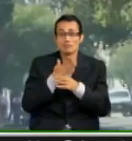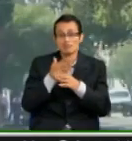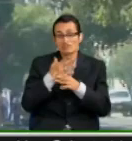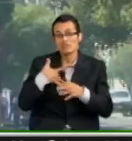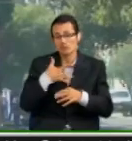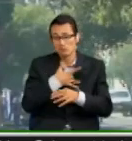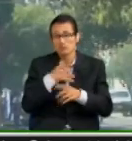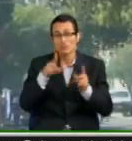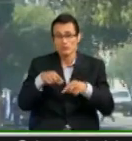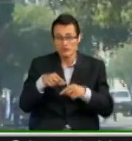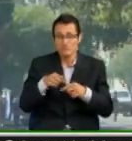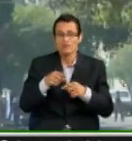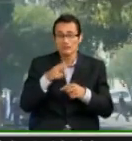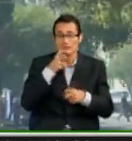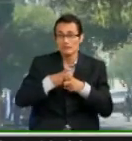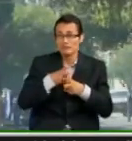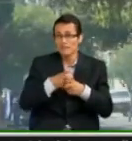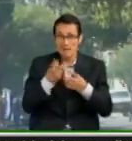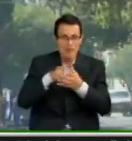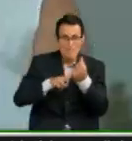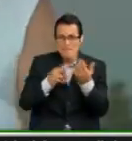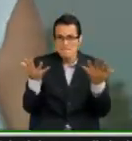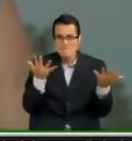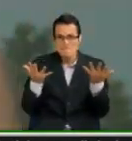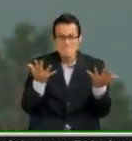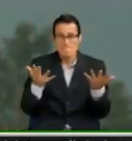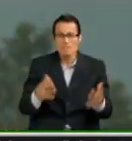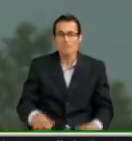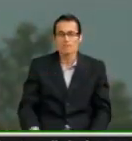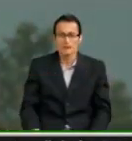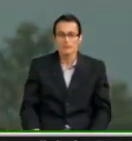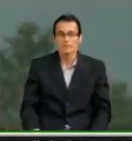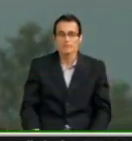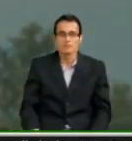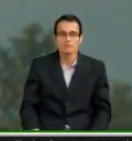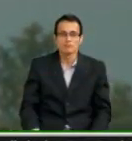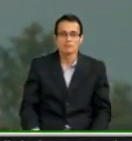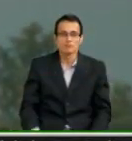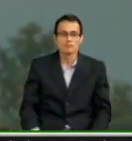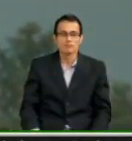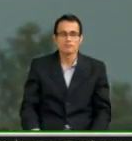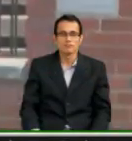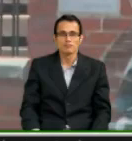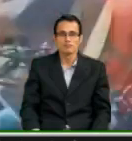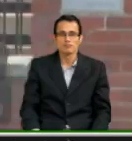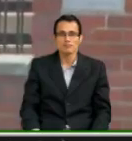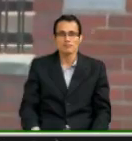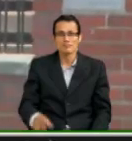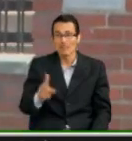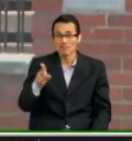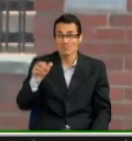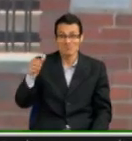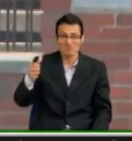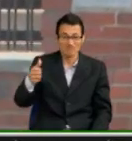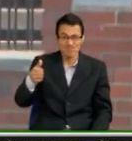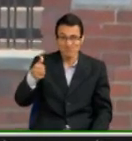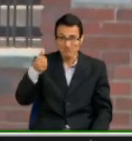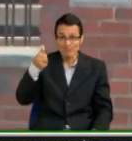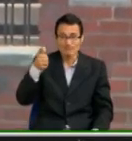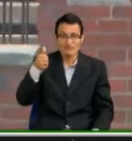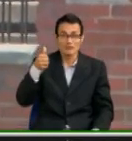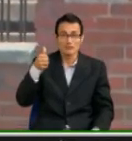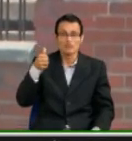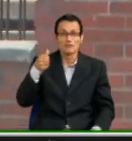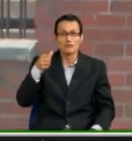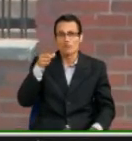Entonces estoy acá, problemas también de salud. Pasada las 9 de la mañana, cuando se culminó esta ampliación de entrevistas, el capitán salió fuertemente custodiado y